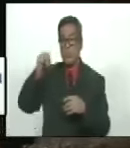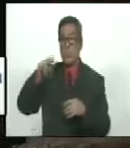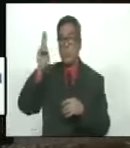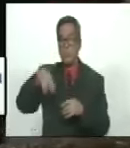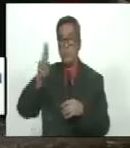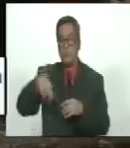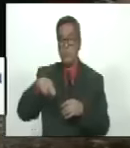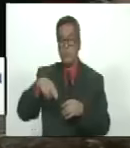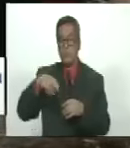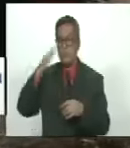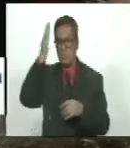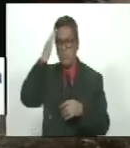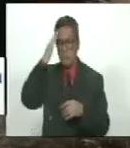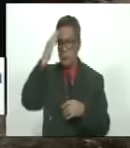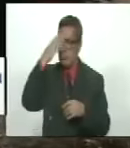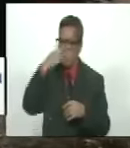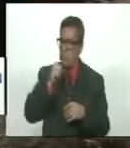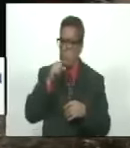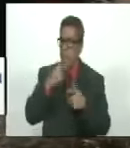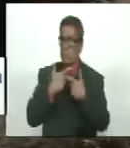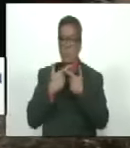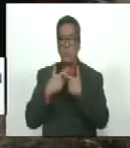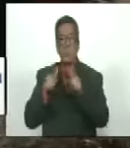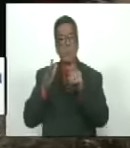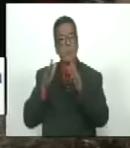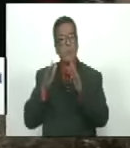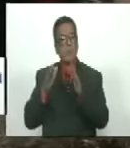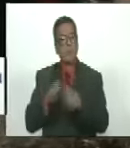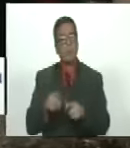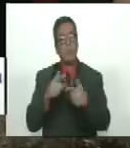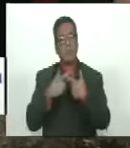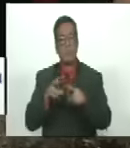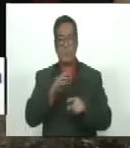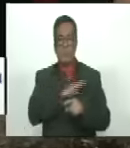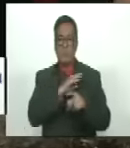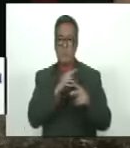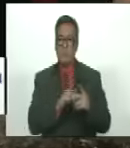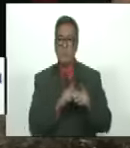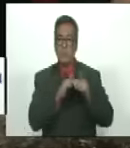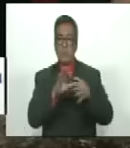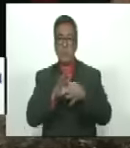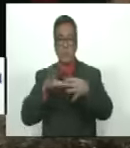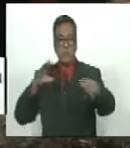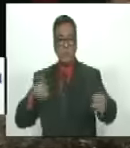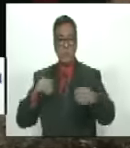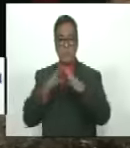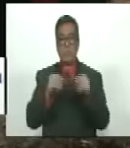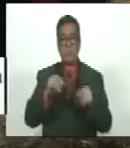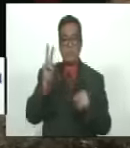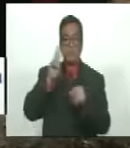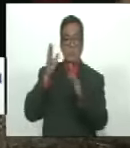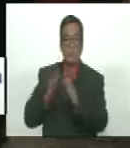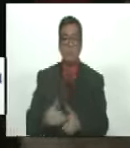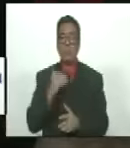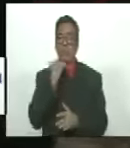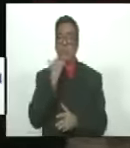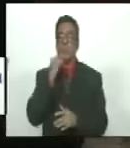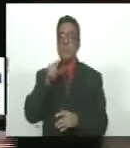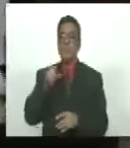nunca comprenderá la libertad, la dignidad y la independencia de los bolivarianos. Muchas